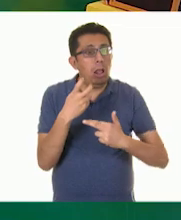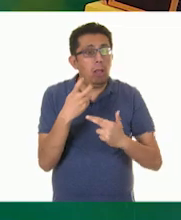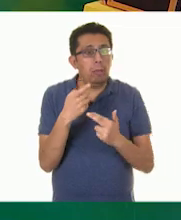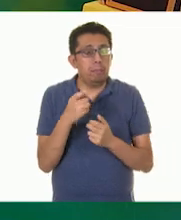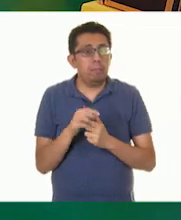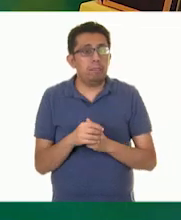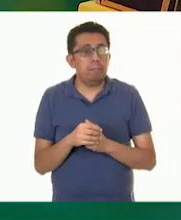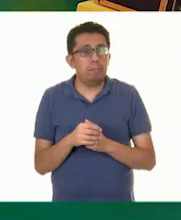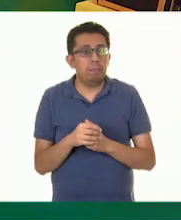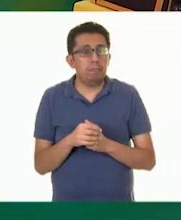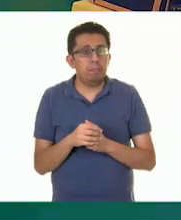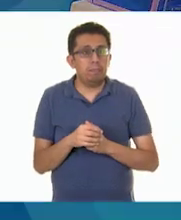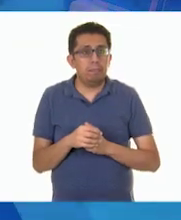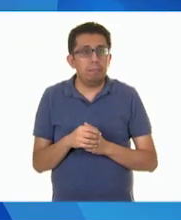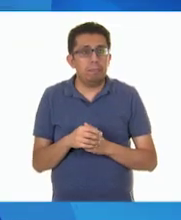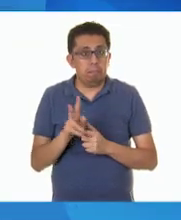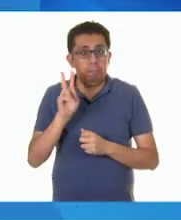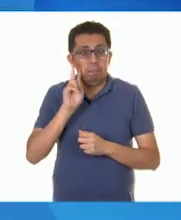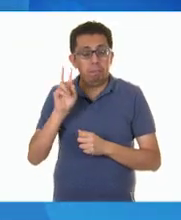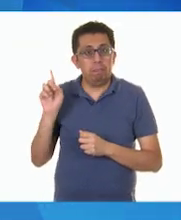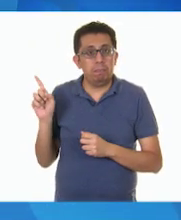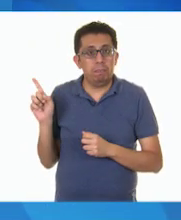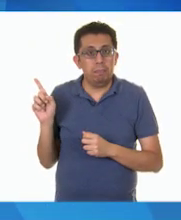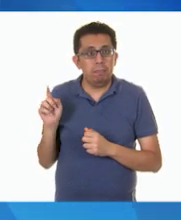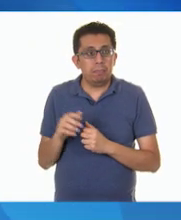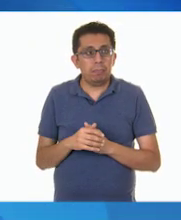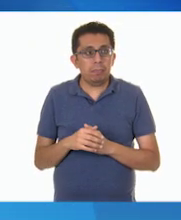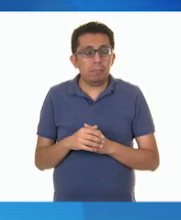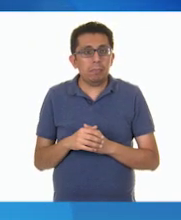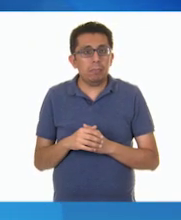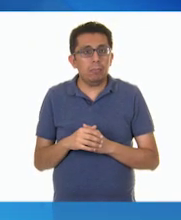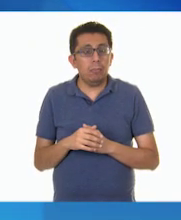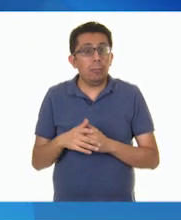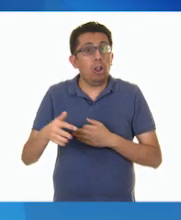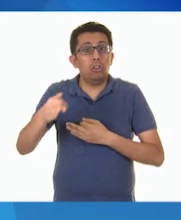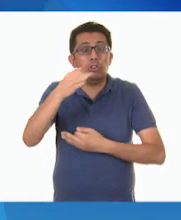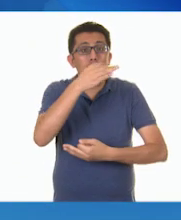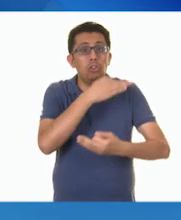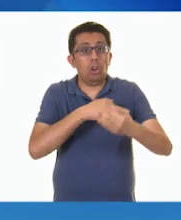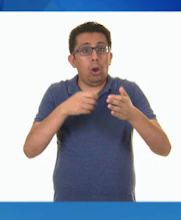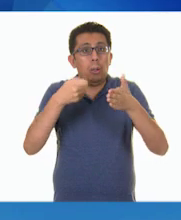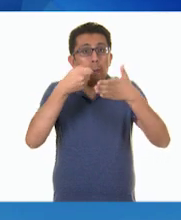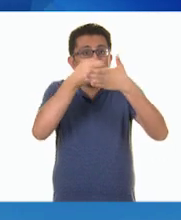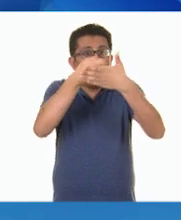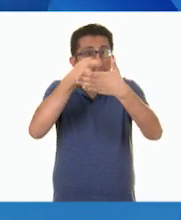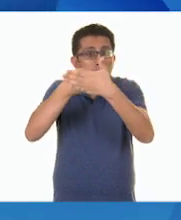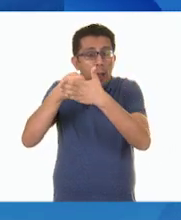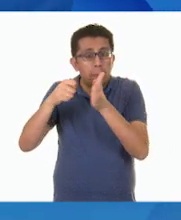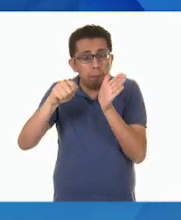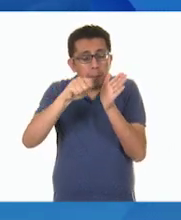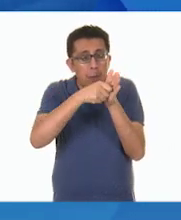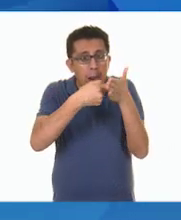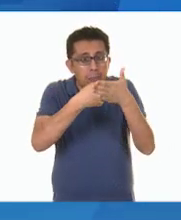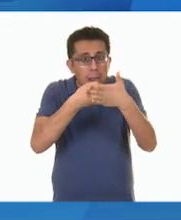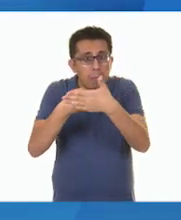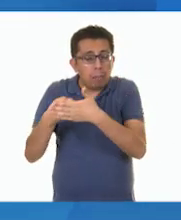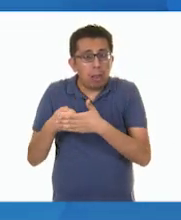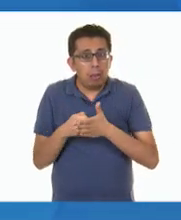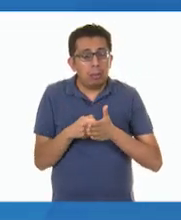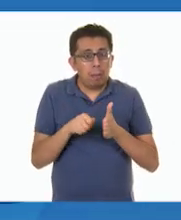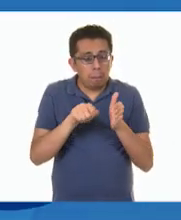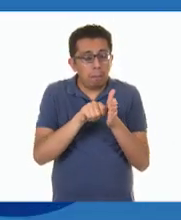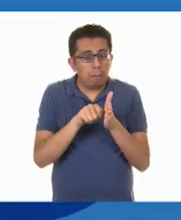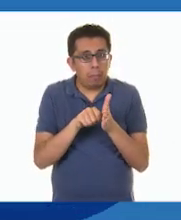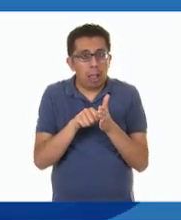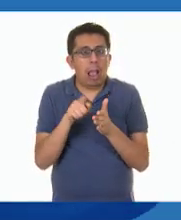una imagen de Una imagen. central. Podemos ver así todos los cables que pueden llegar a la central, porque necesitamos